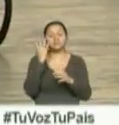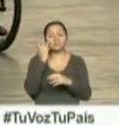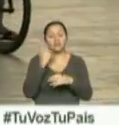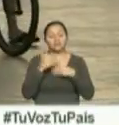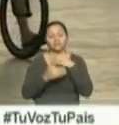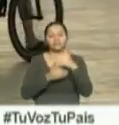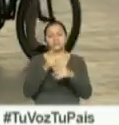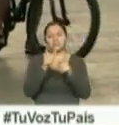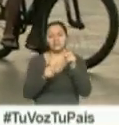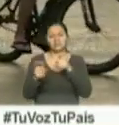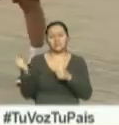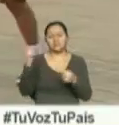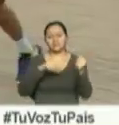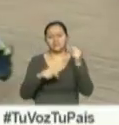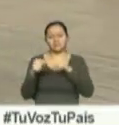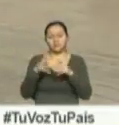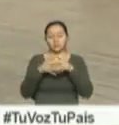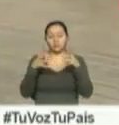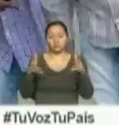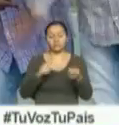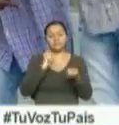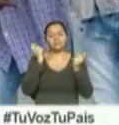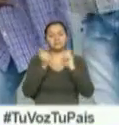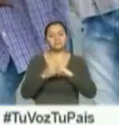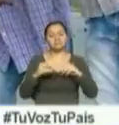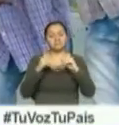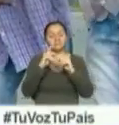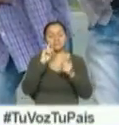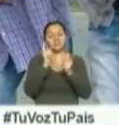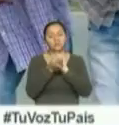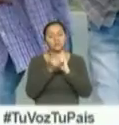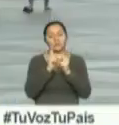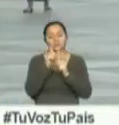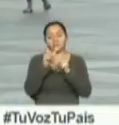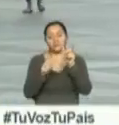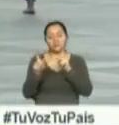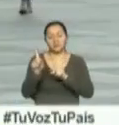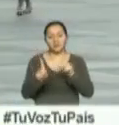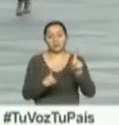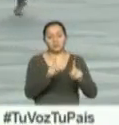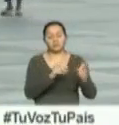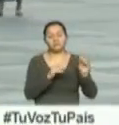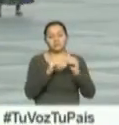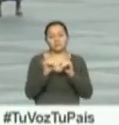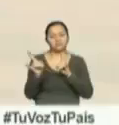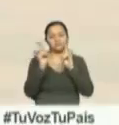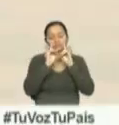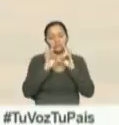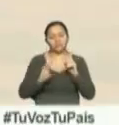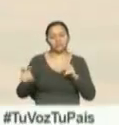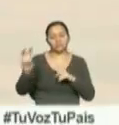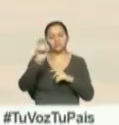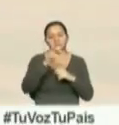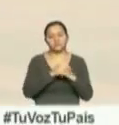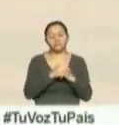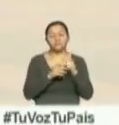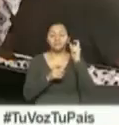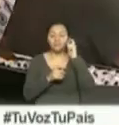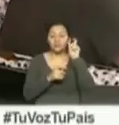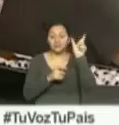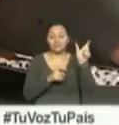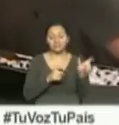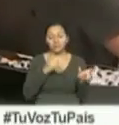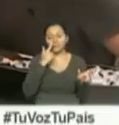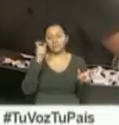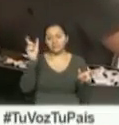recibe a decenas de personas, pues se convirtió en el punto de encuentro de sus habitantes y la atracción de turistas. Alexandra Montalvo